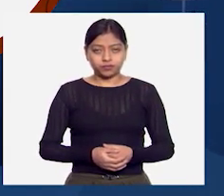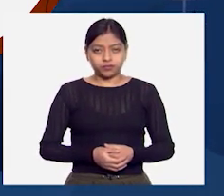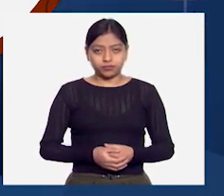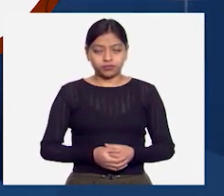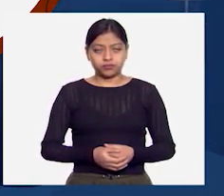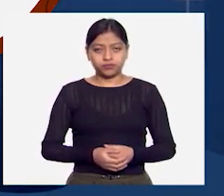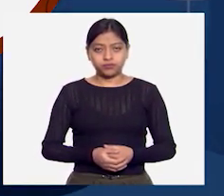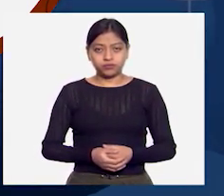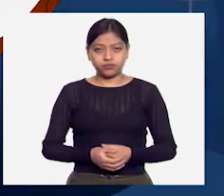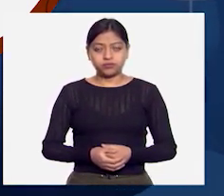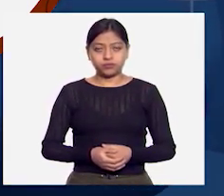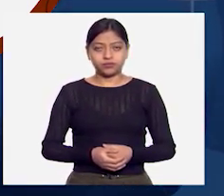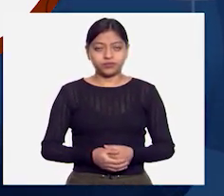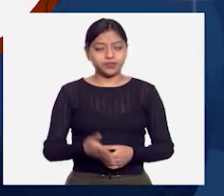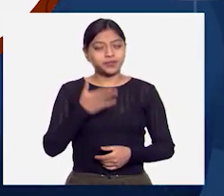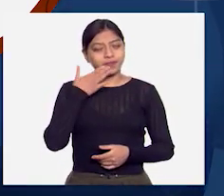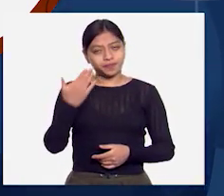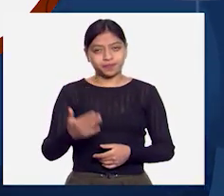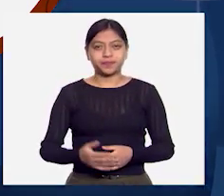4.